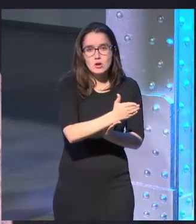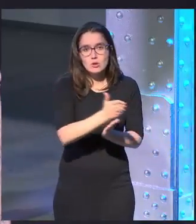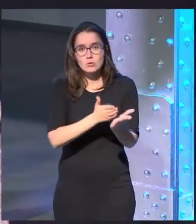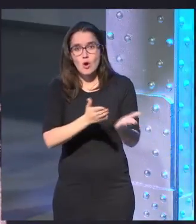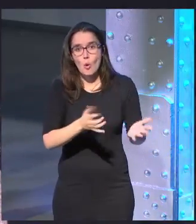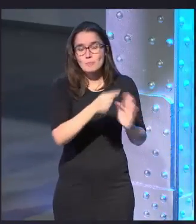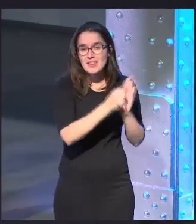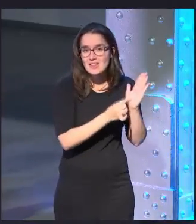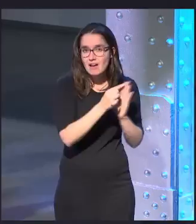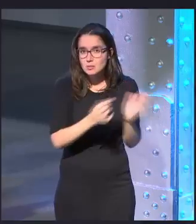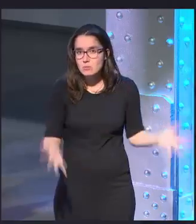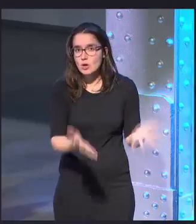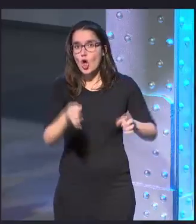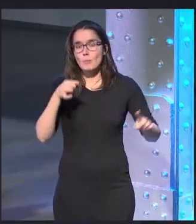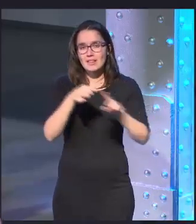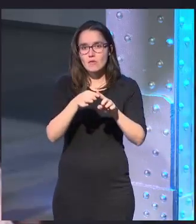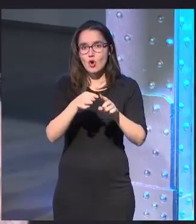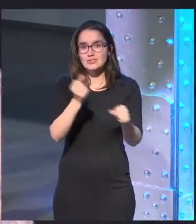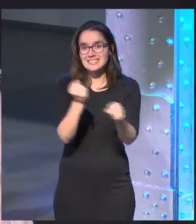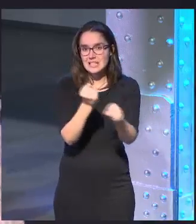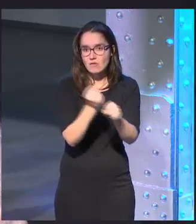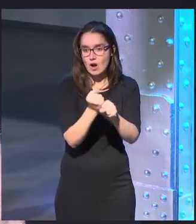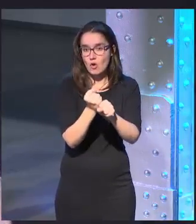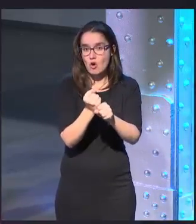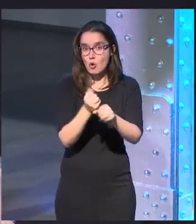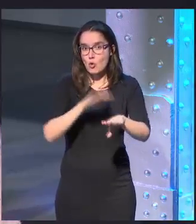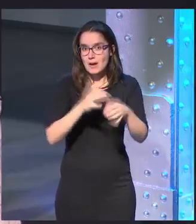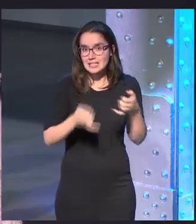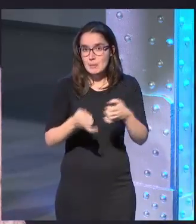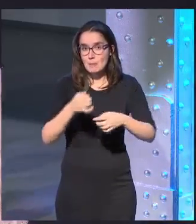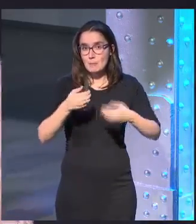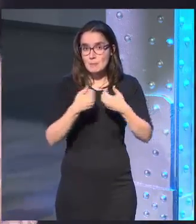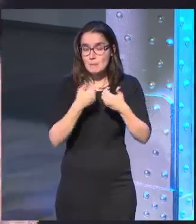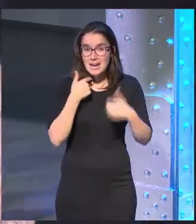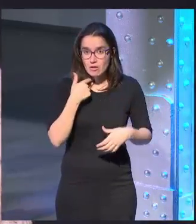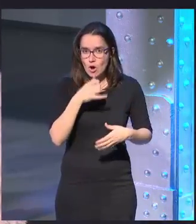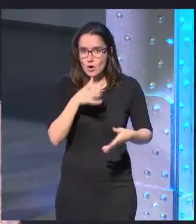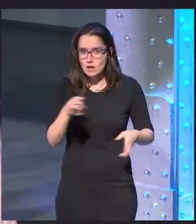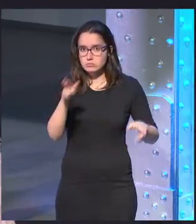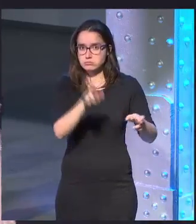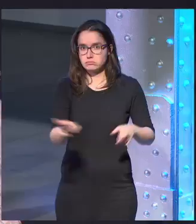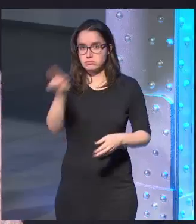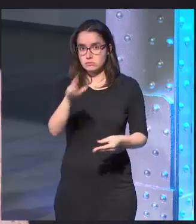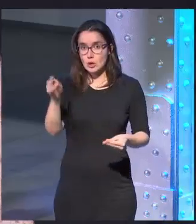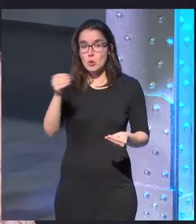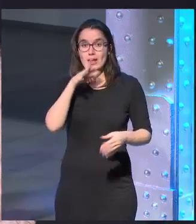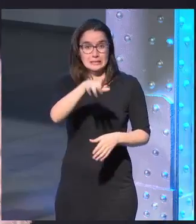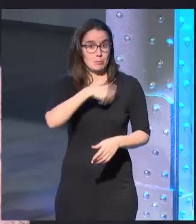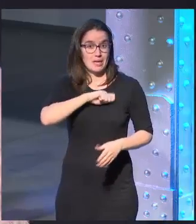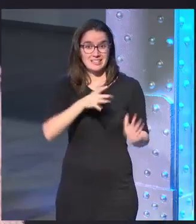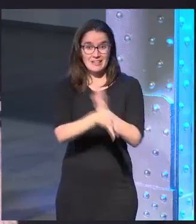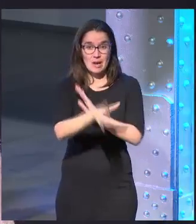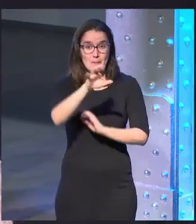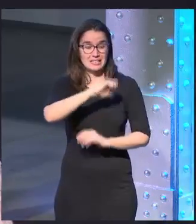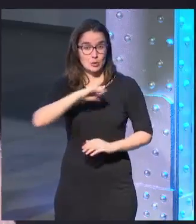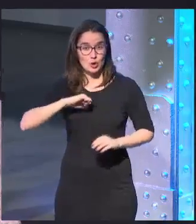determinadas medidas para recuperar el trabajo autónomo perdido en la crisis, ¿no? Primero, porque España es un país de autónomos, porque es un país